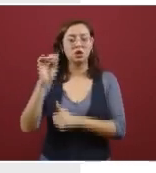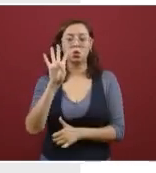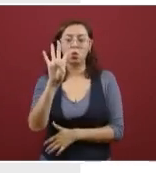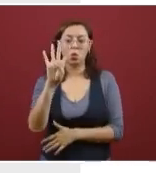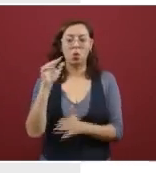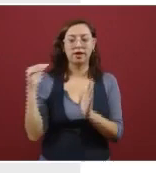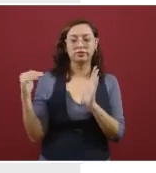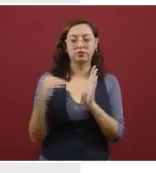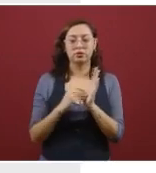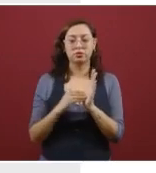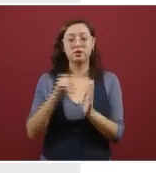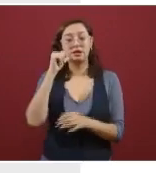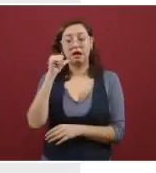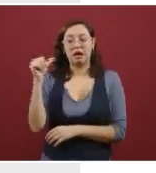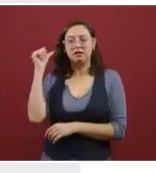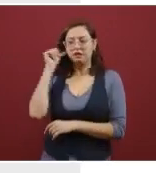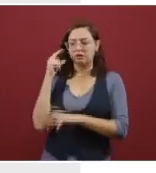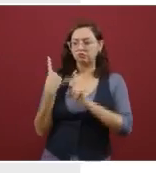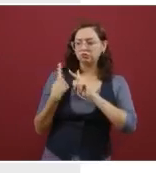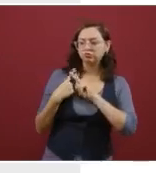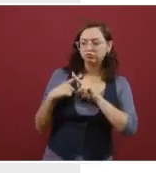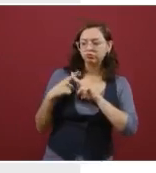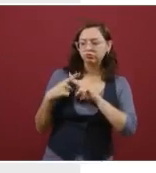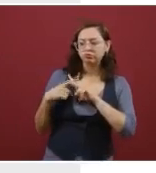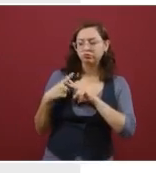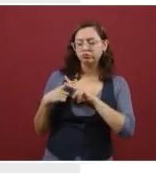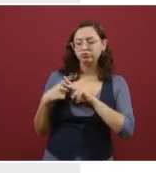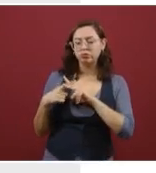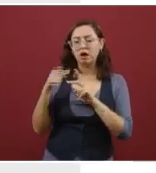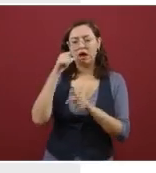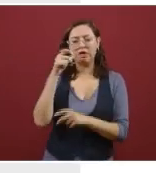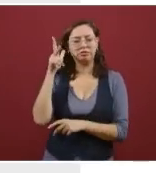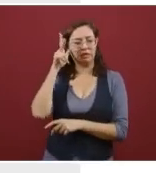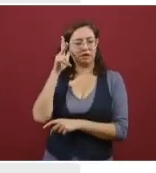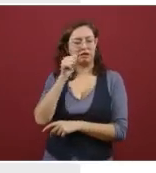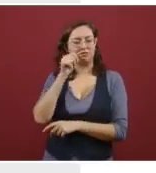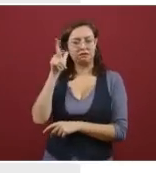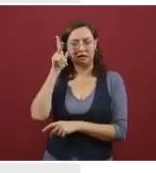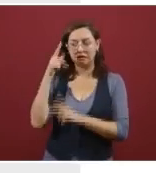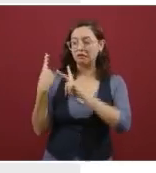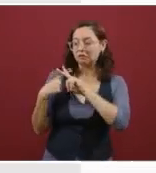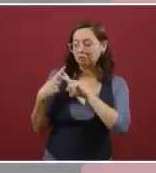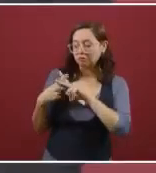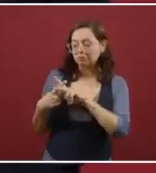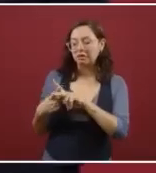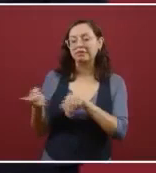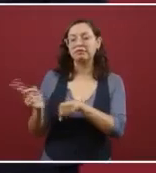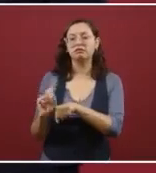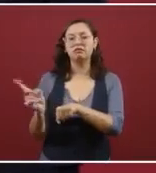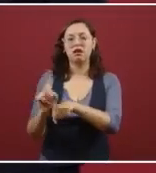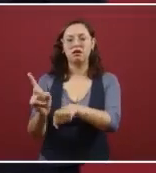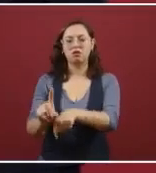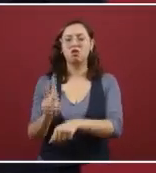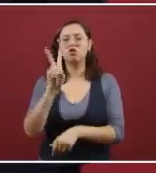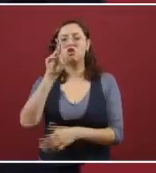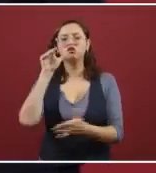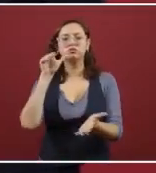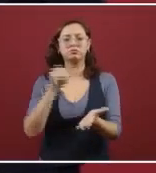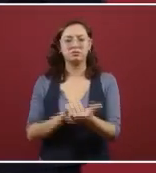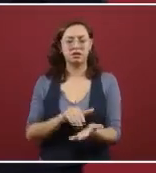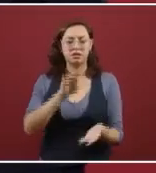día, el día de ayer, antier, 2,000 barriles al día. La que sigue, por